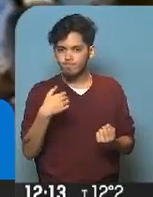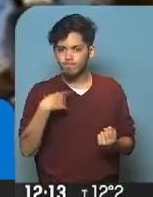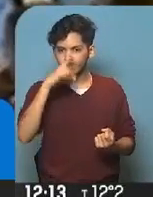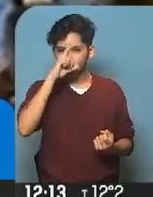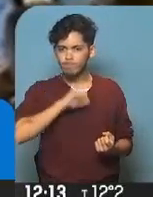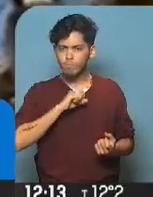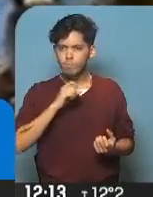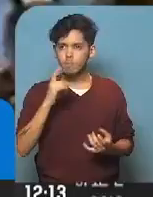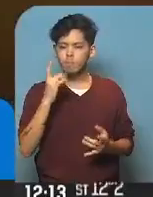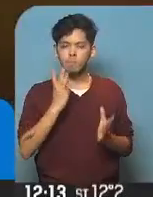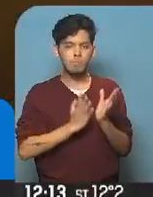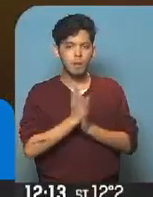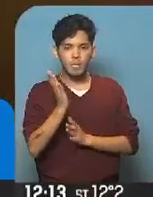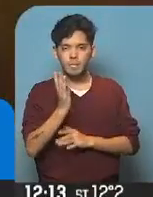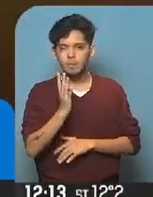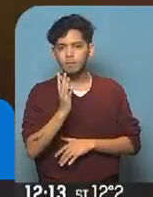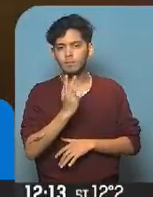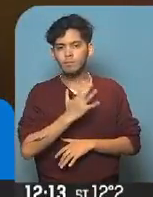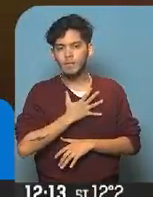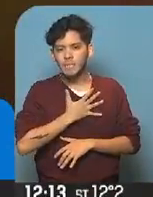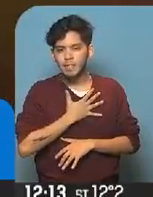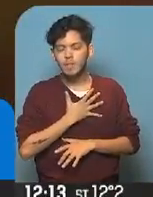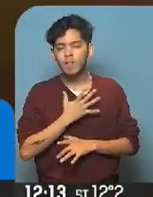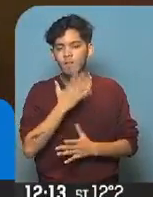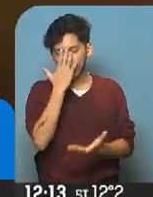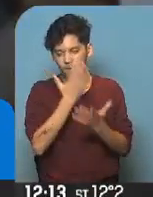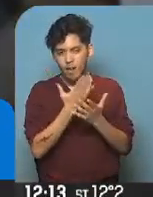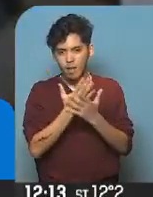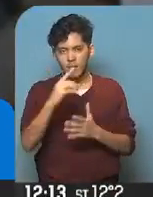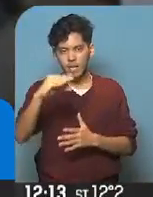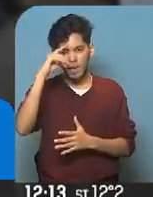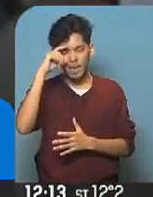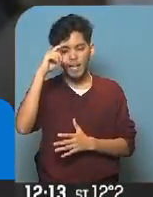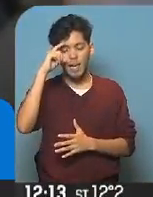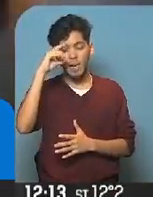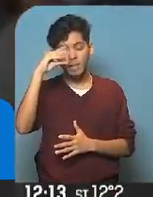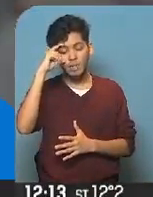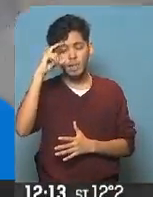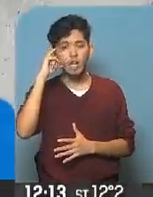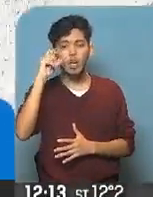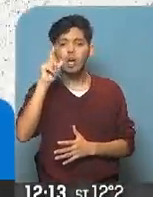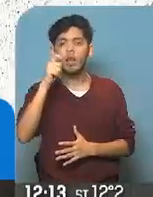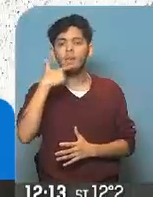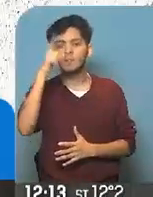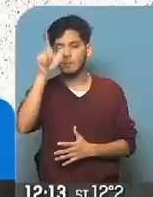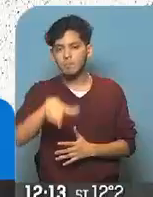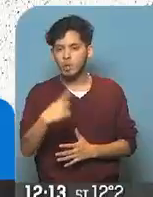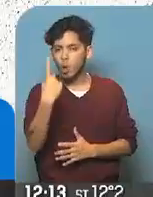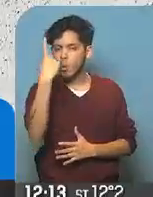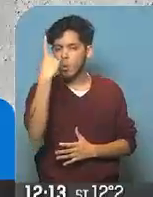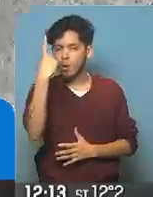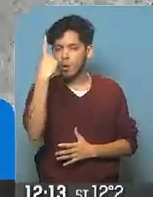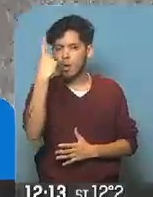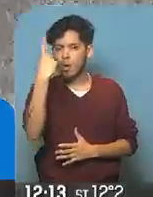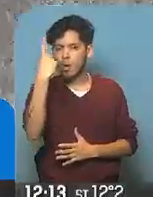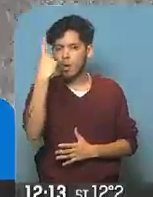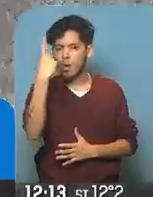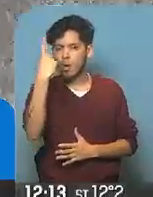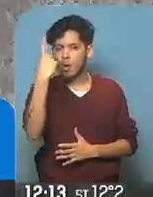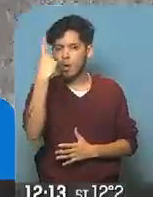por siempre, como aquella declaración frente a frente a Miguel Echecolatz, uno de los genocidas que encabezó aquel